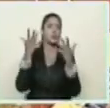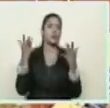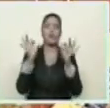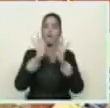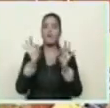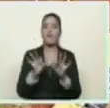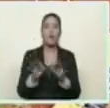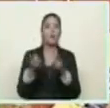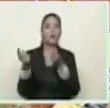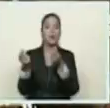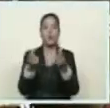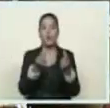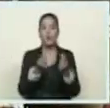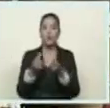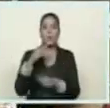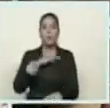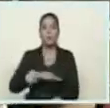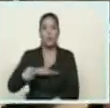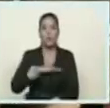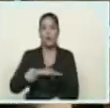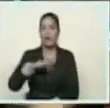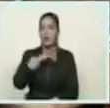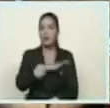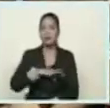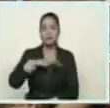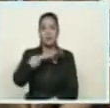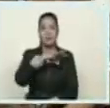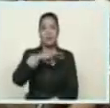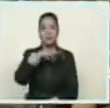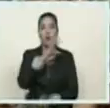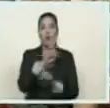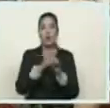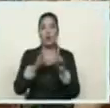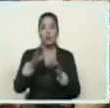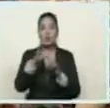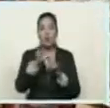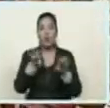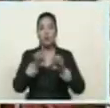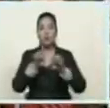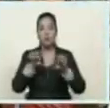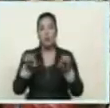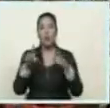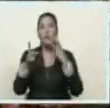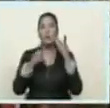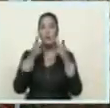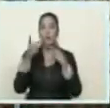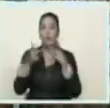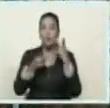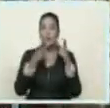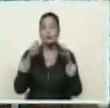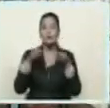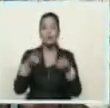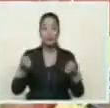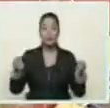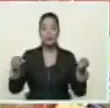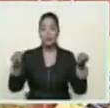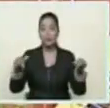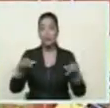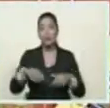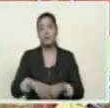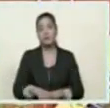dimensiones económica moral espiritual cultural educacional político territorial